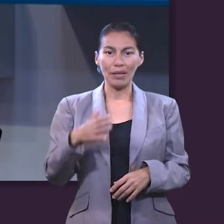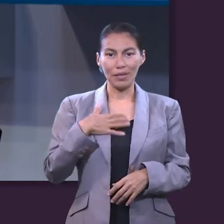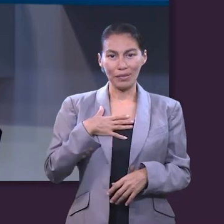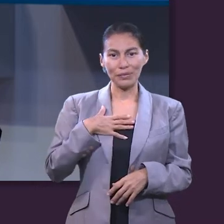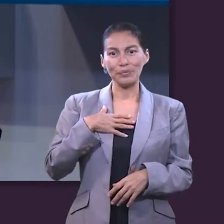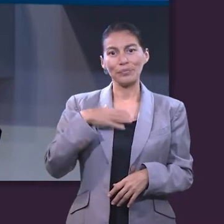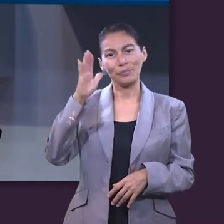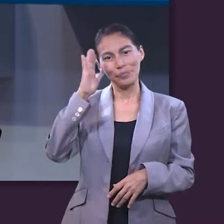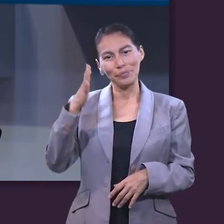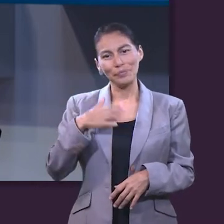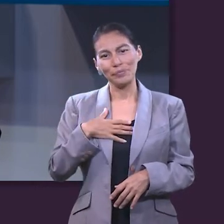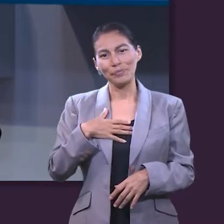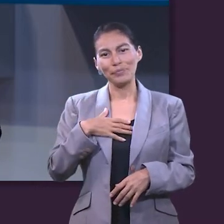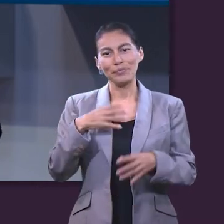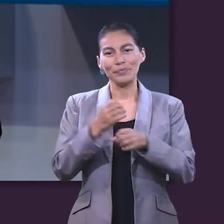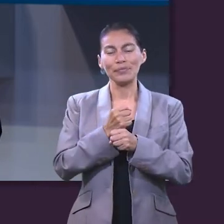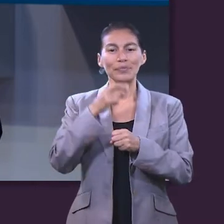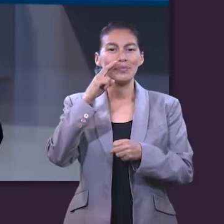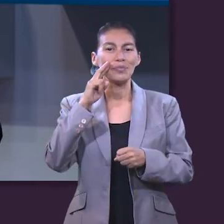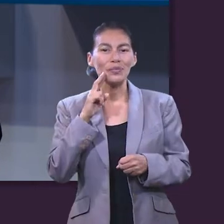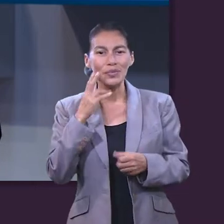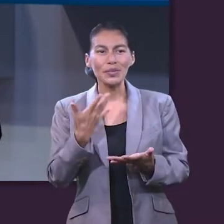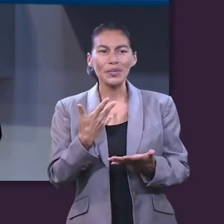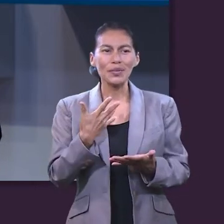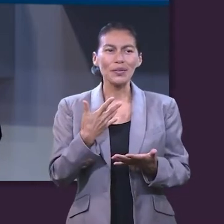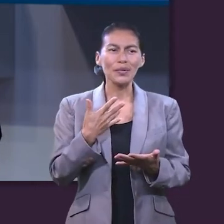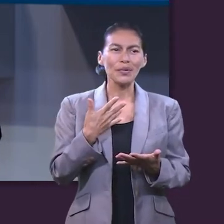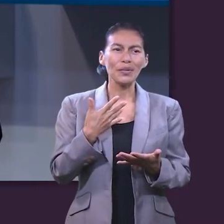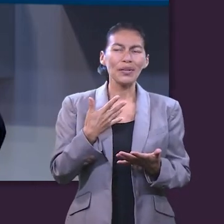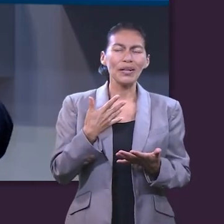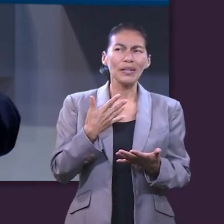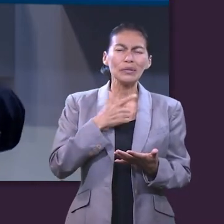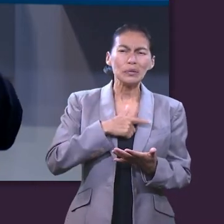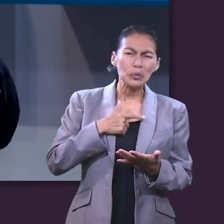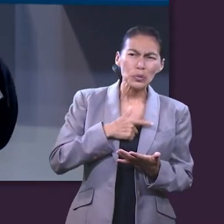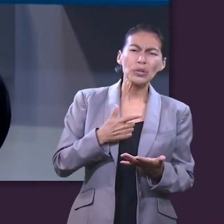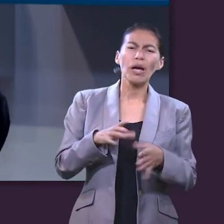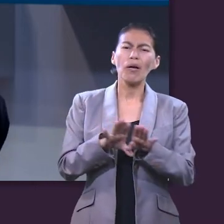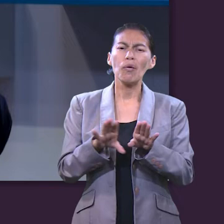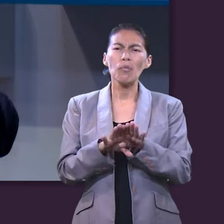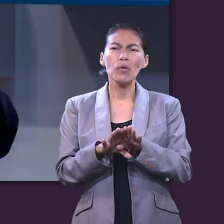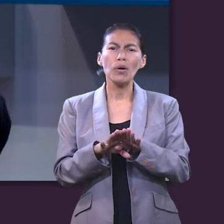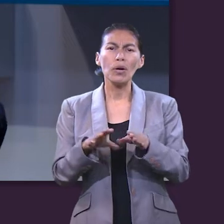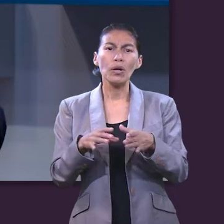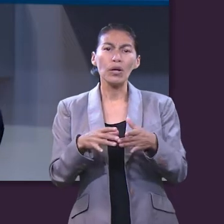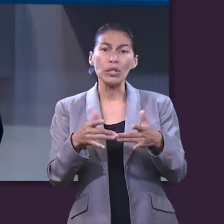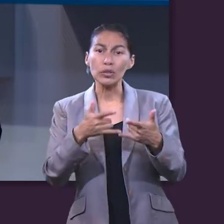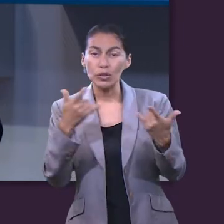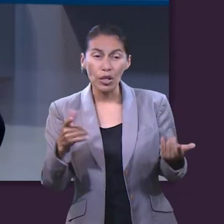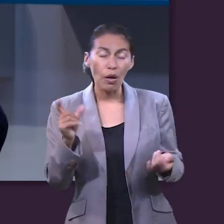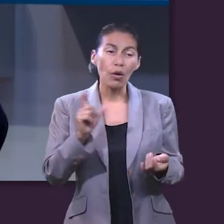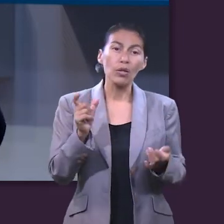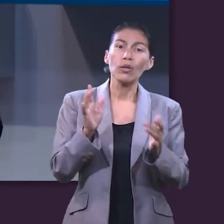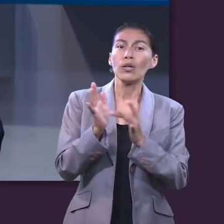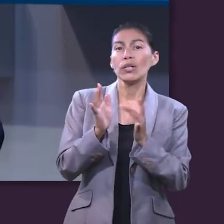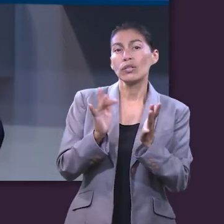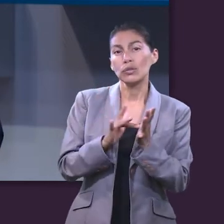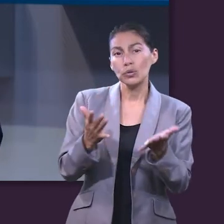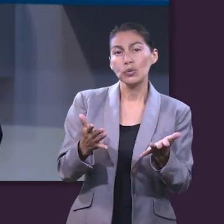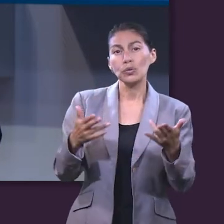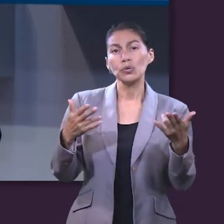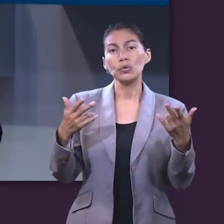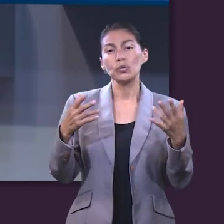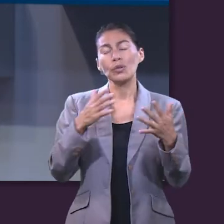Mi nombre es Uriel Suárez y me identifico mucho con las escenas en donde Jesús mostraba humanidad, ¿no? Mostraba ese amor